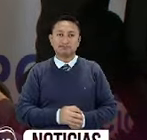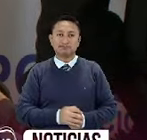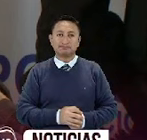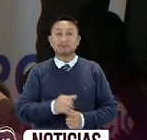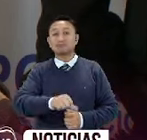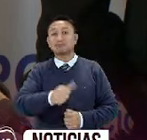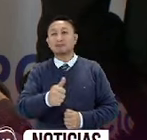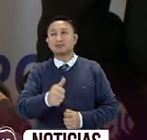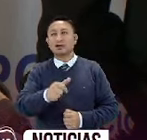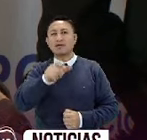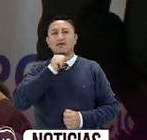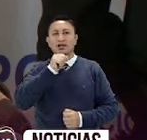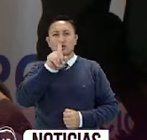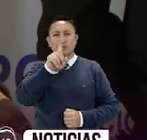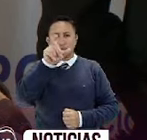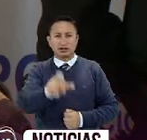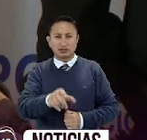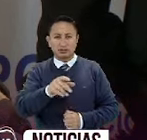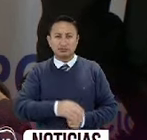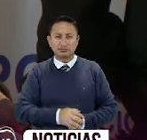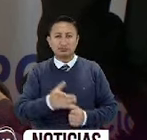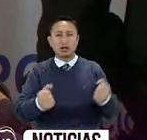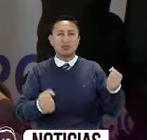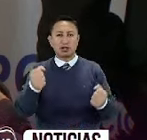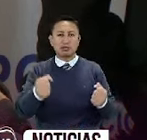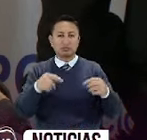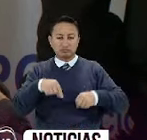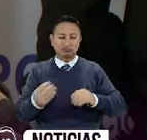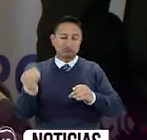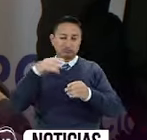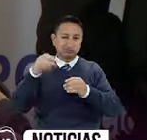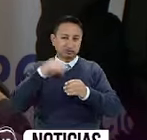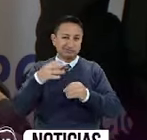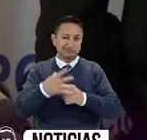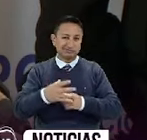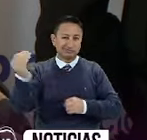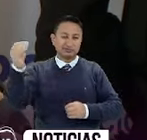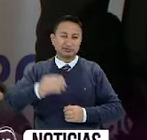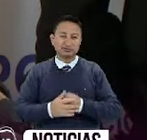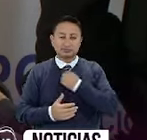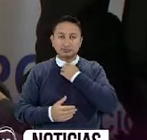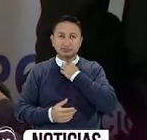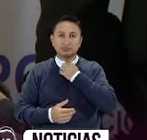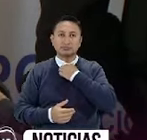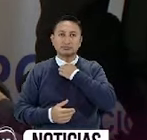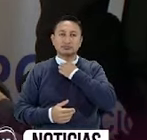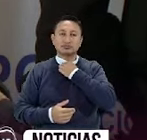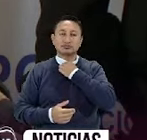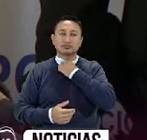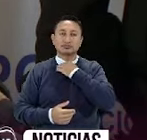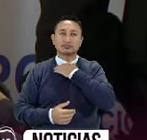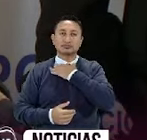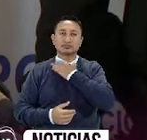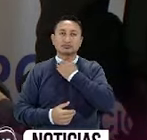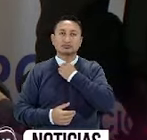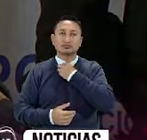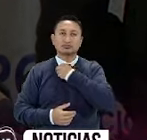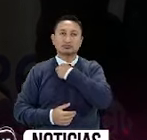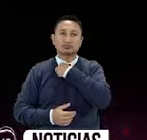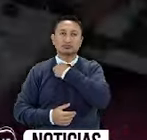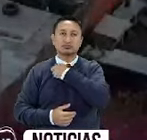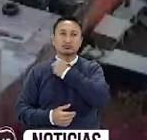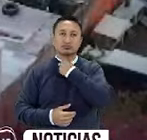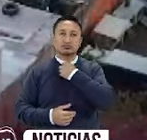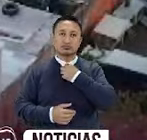otro ciudadano y algún tipo de vehículo para poder evacuar todas estas cosas que sustraen